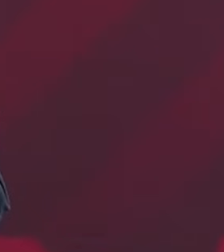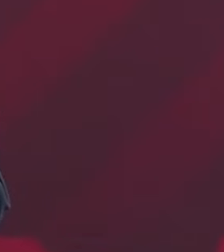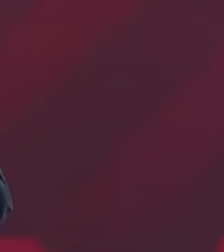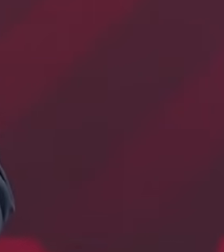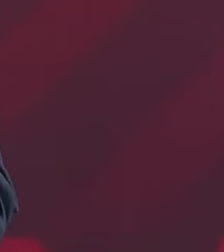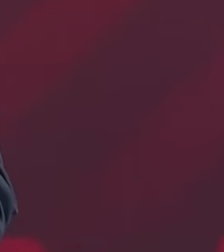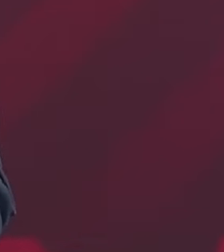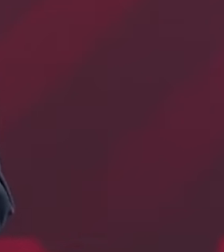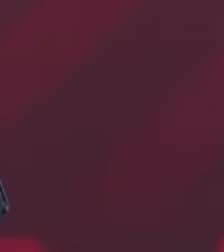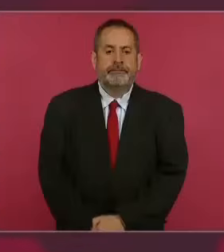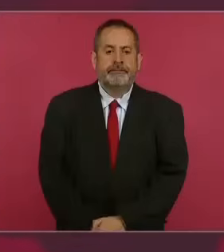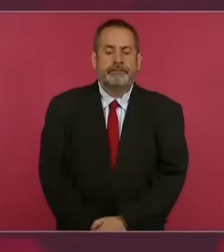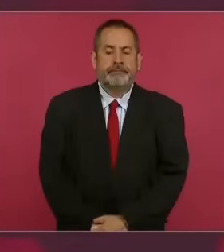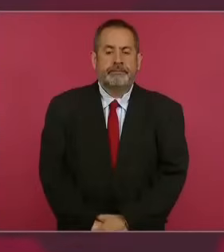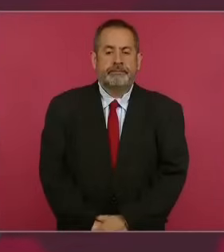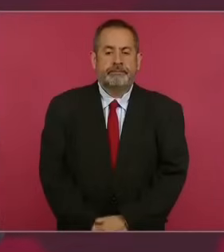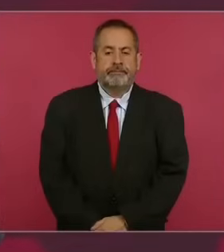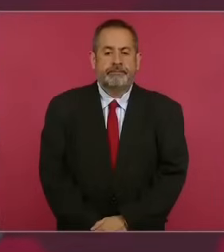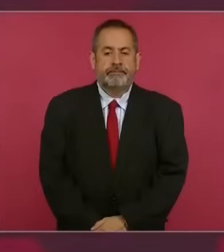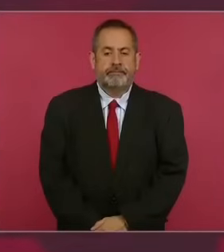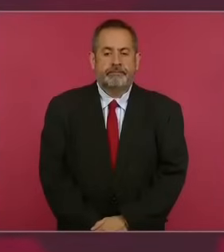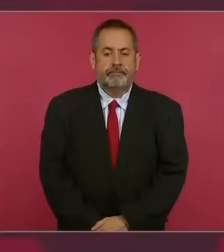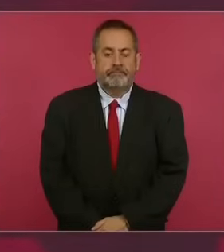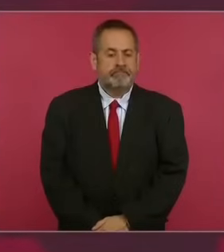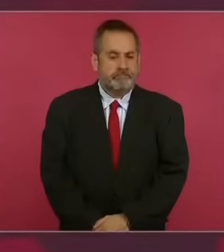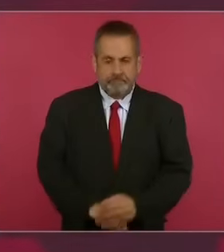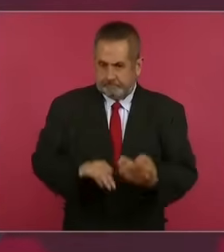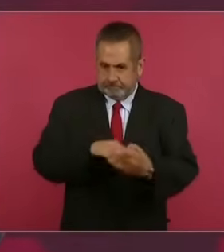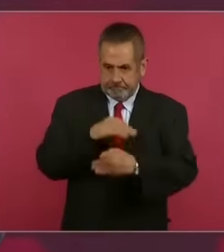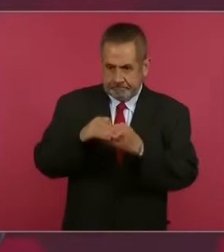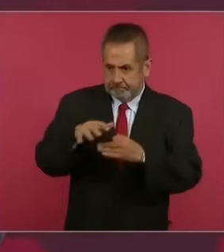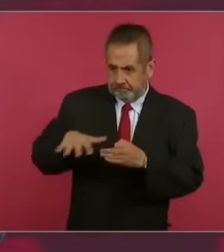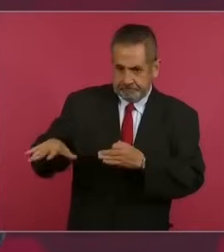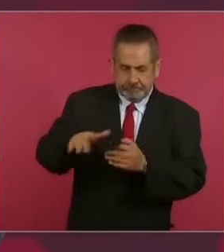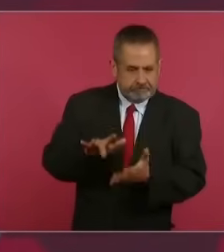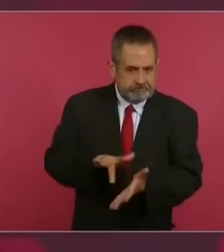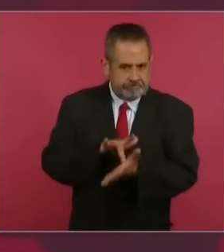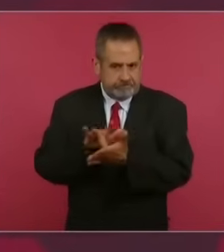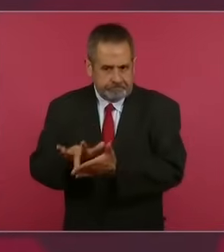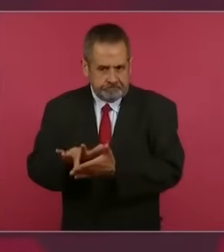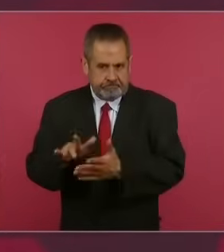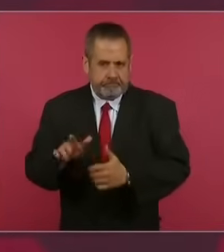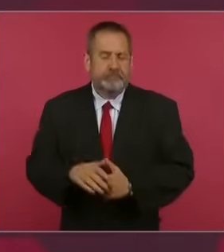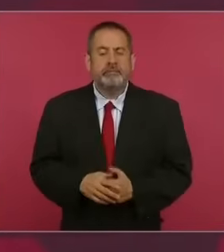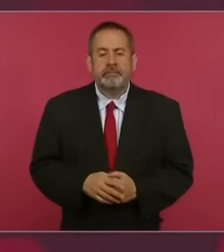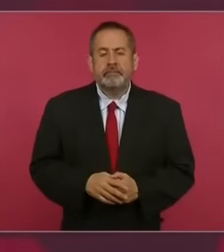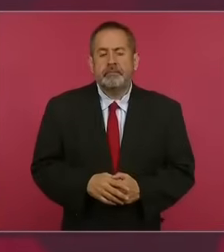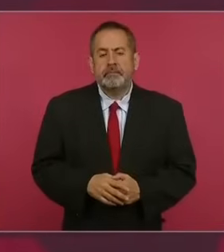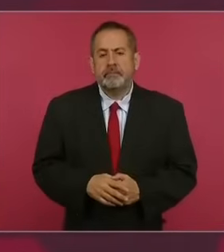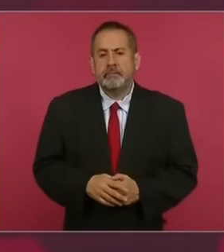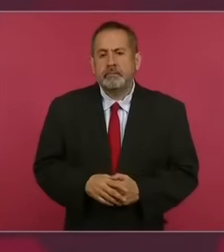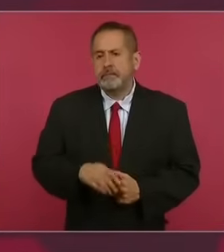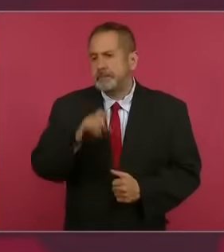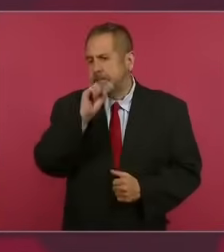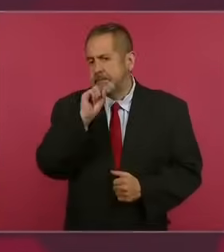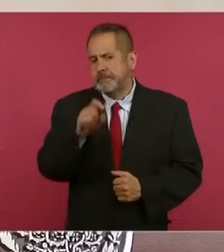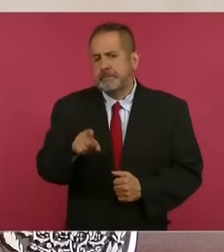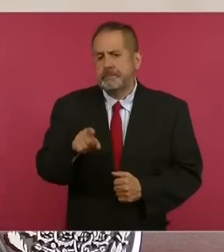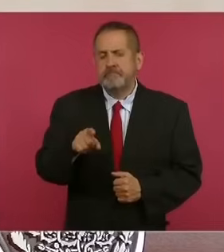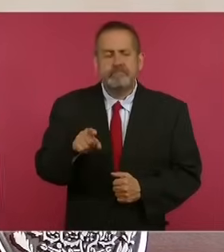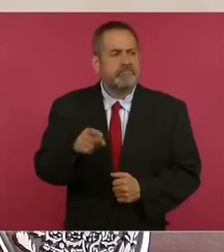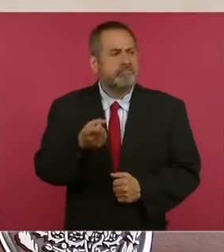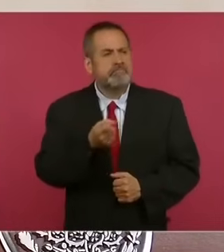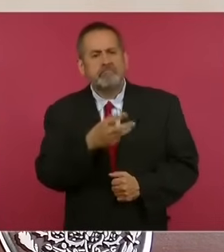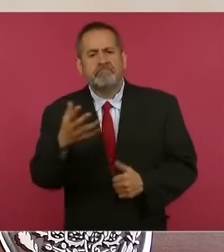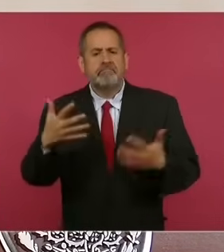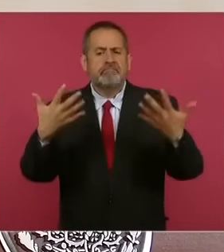ser apoyados, que cuentan con nosotros. También decirle a